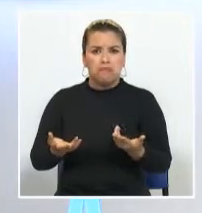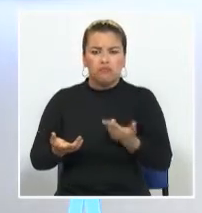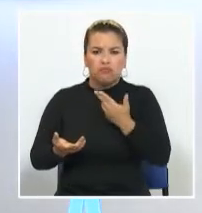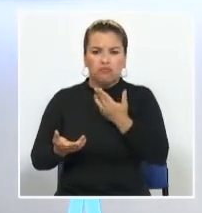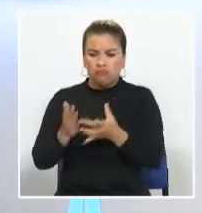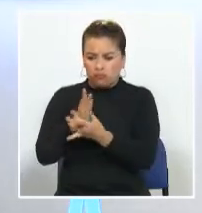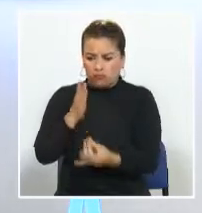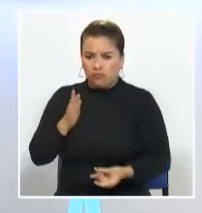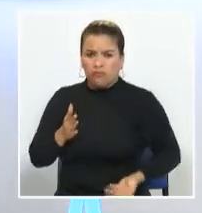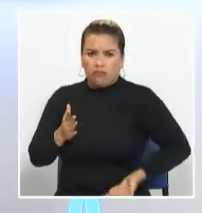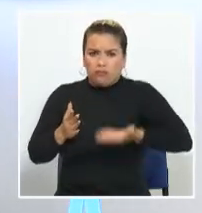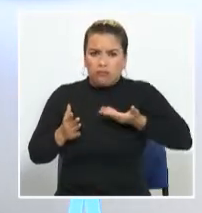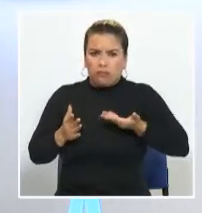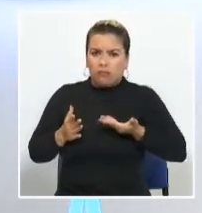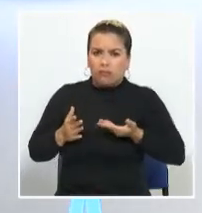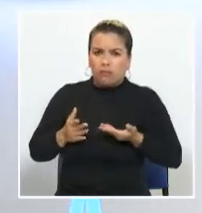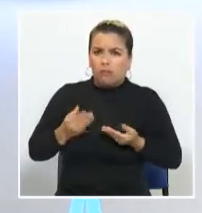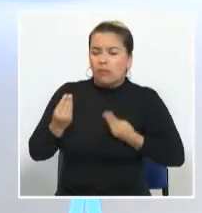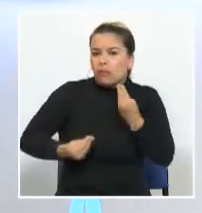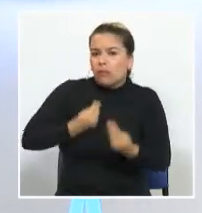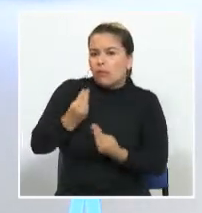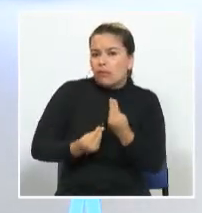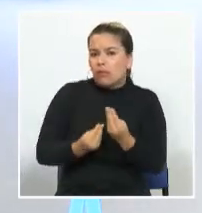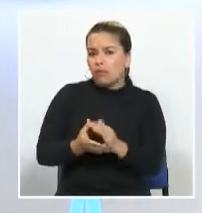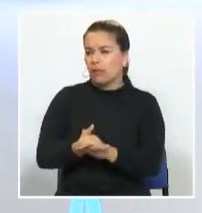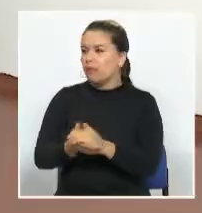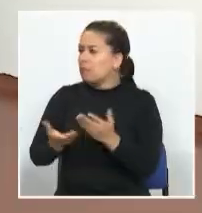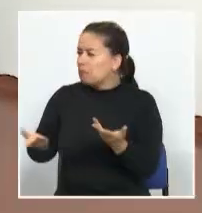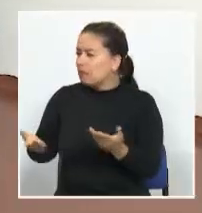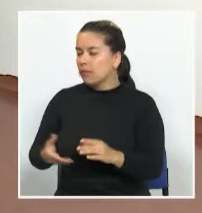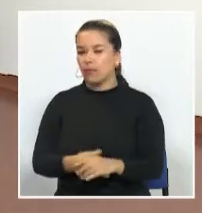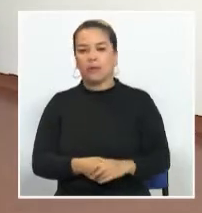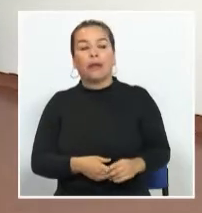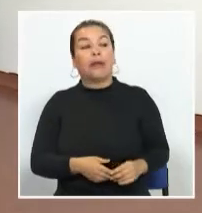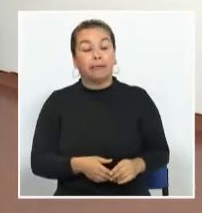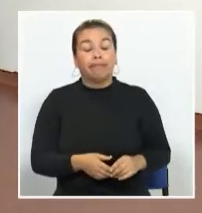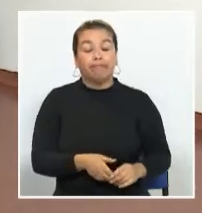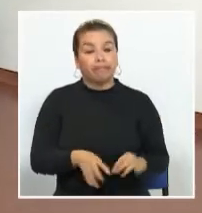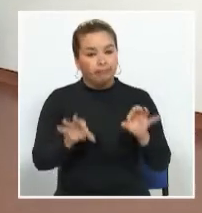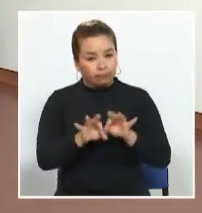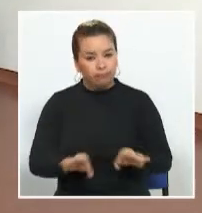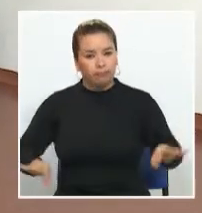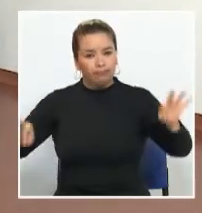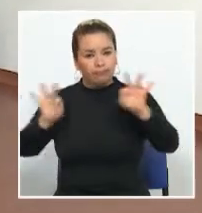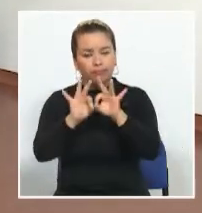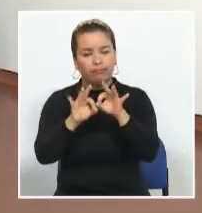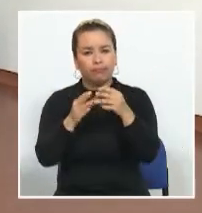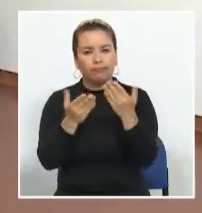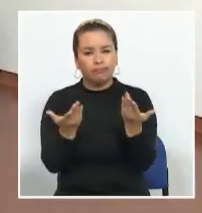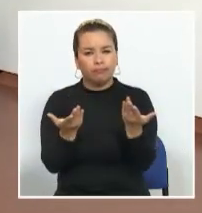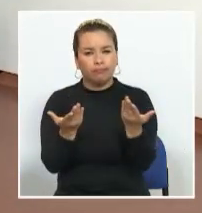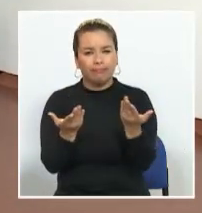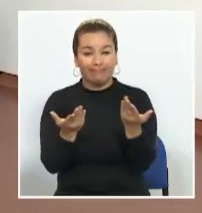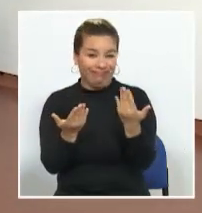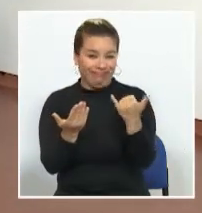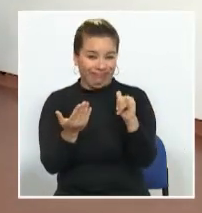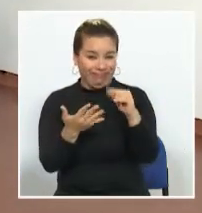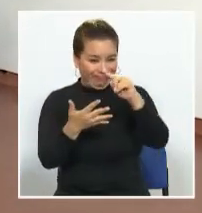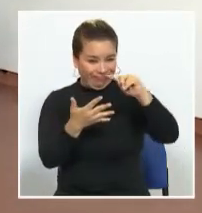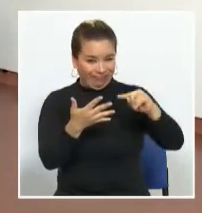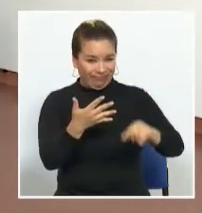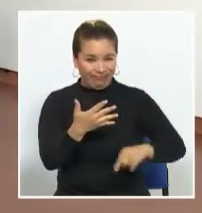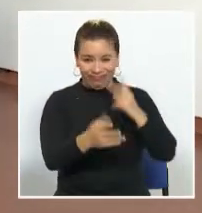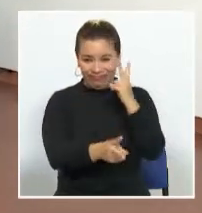doctor, ¿qué hago? Bueno, es supremamente importante, ahora que ya hablamos de todos esos factores de